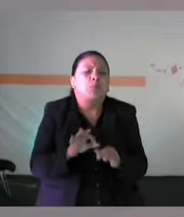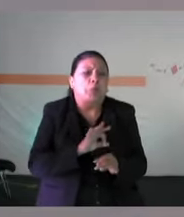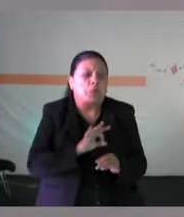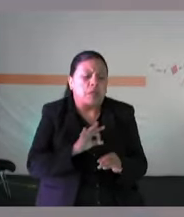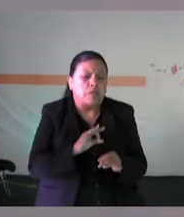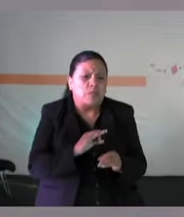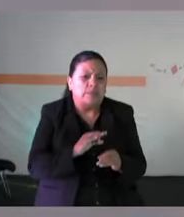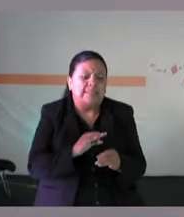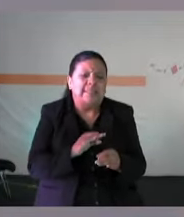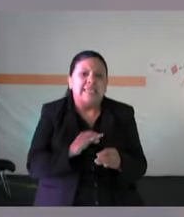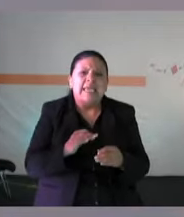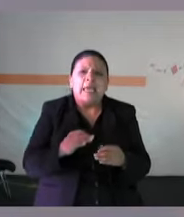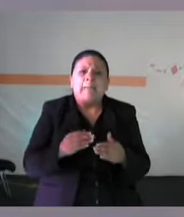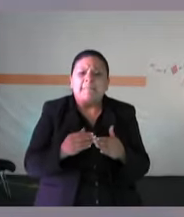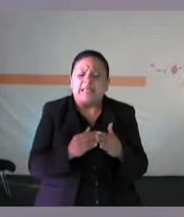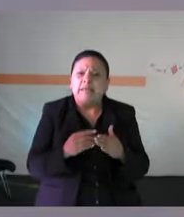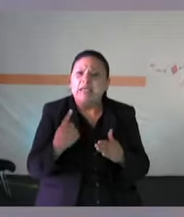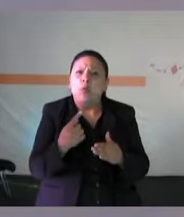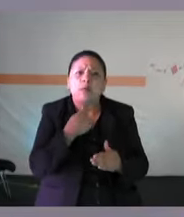niña